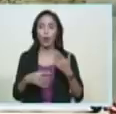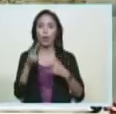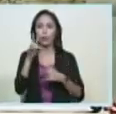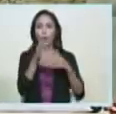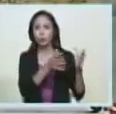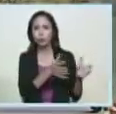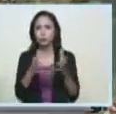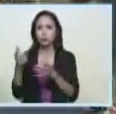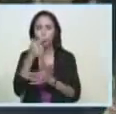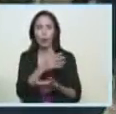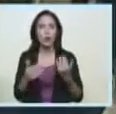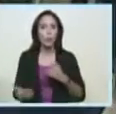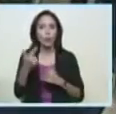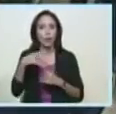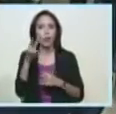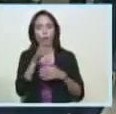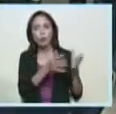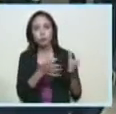variables fundamentales